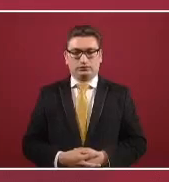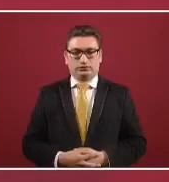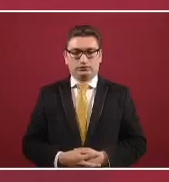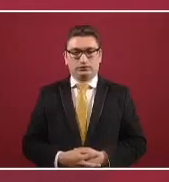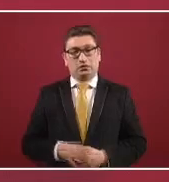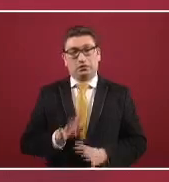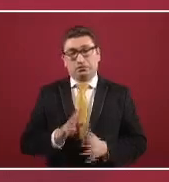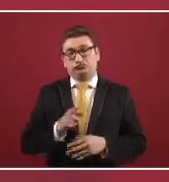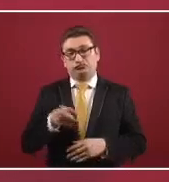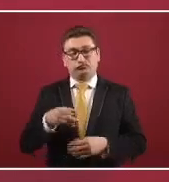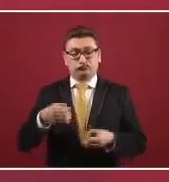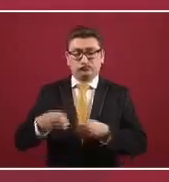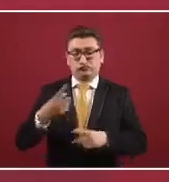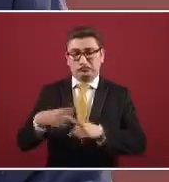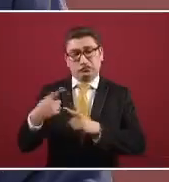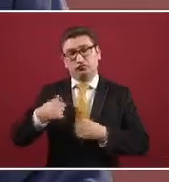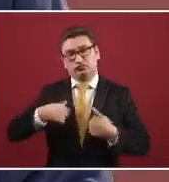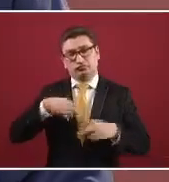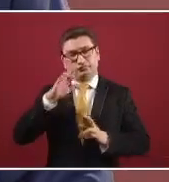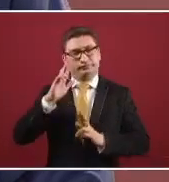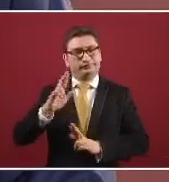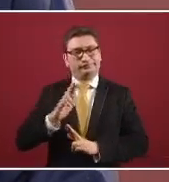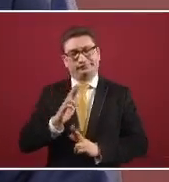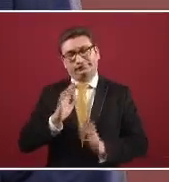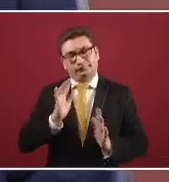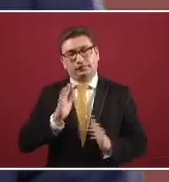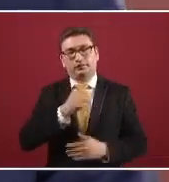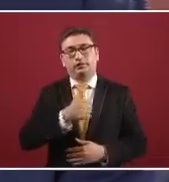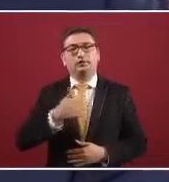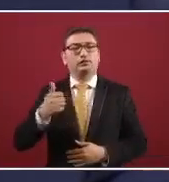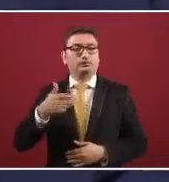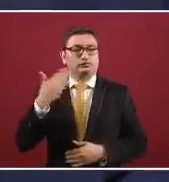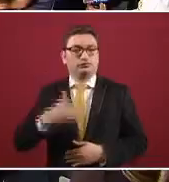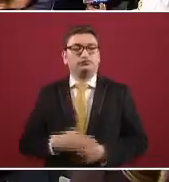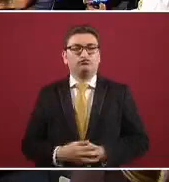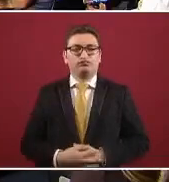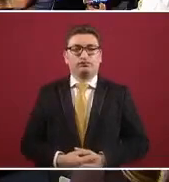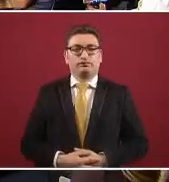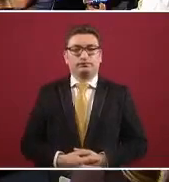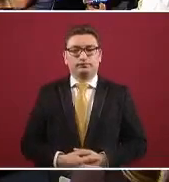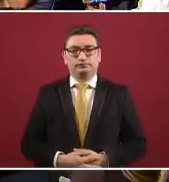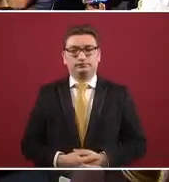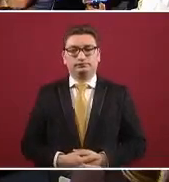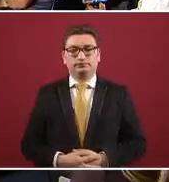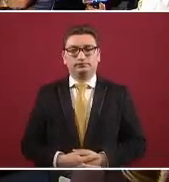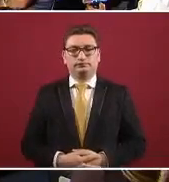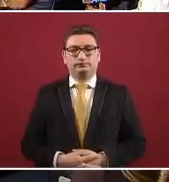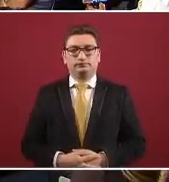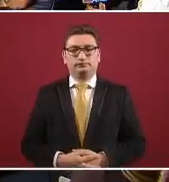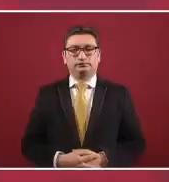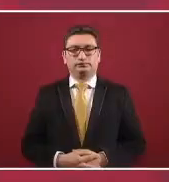Pero esa es una opinión muy respetuosa, porque la judicatura es como